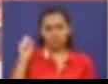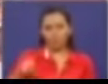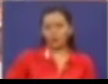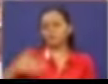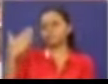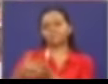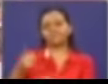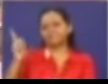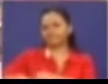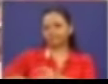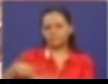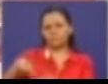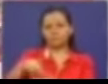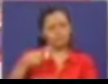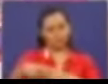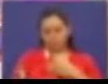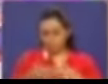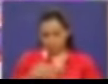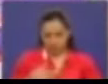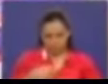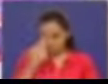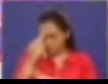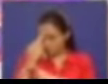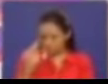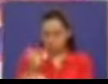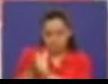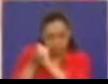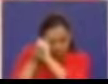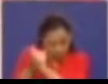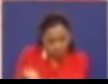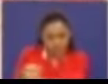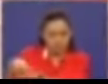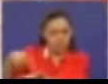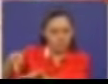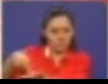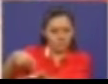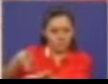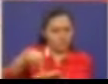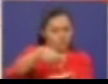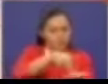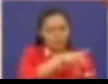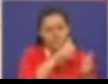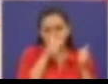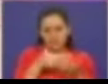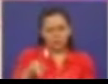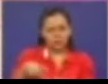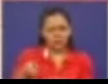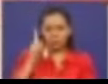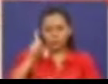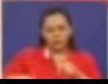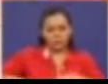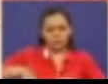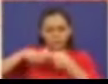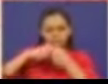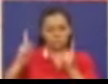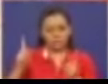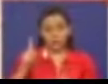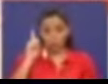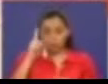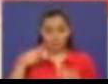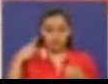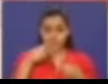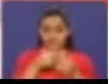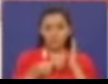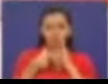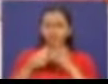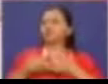en el 2015. Entonces, fíjense, compañeros, cómo se derrumban los mitos. Mentira que tenemos altos impuestos, mentira que tenemos